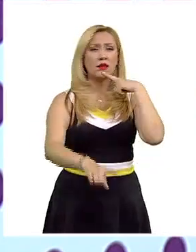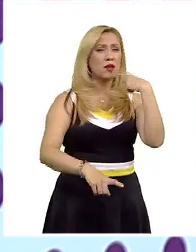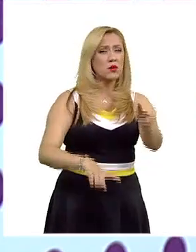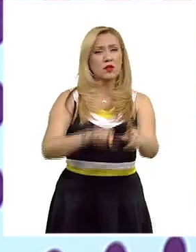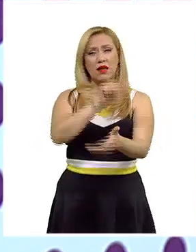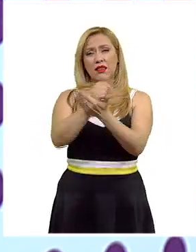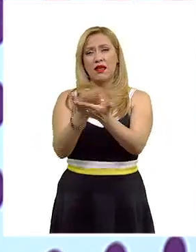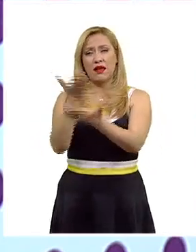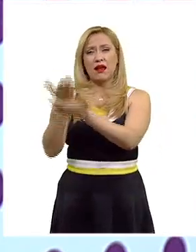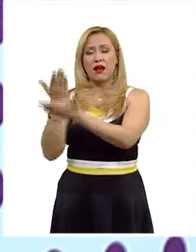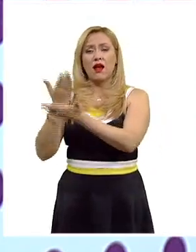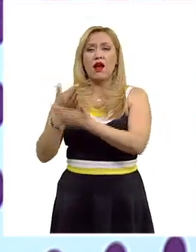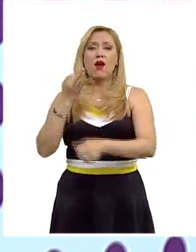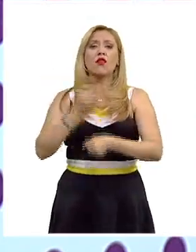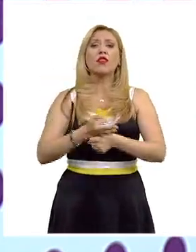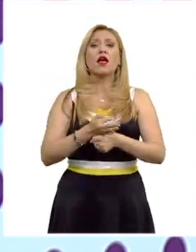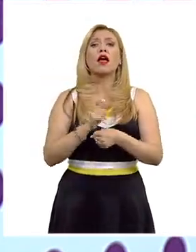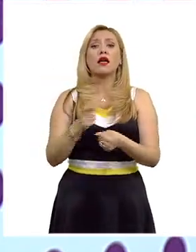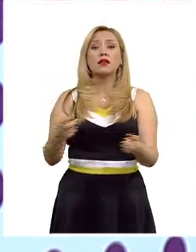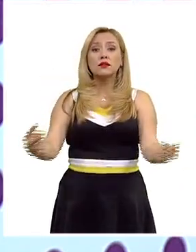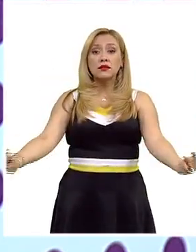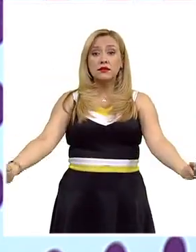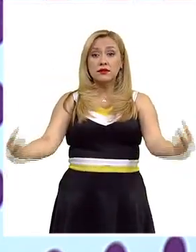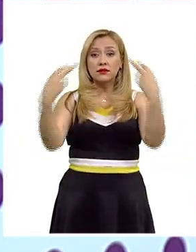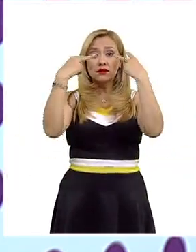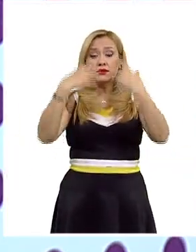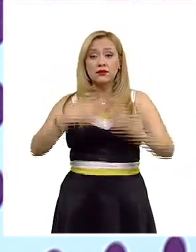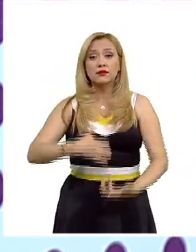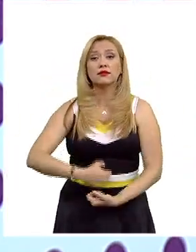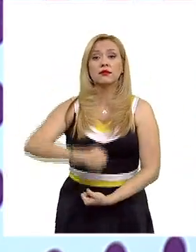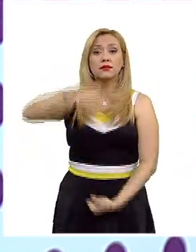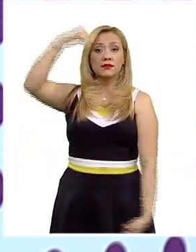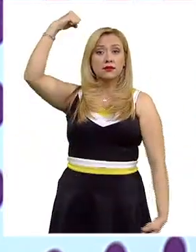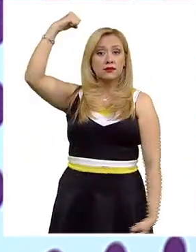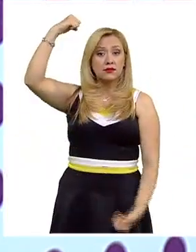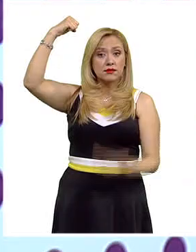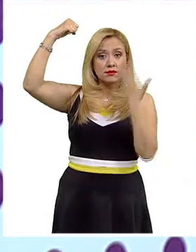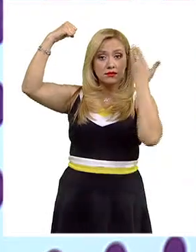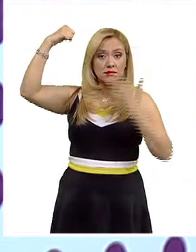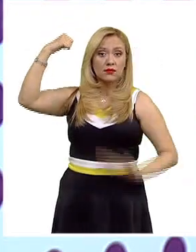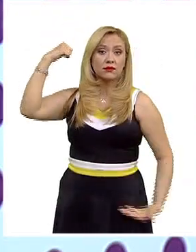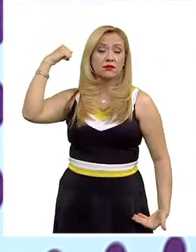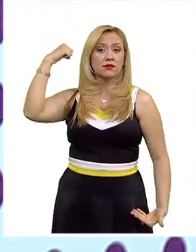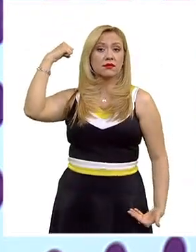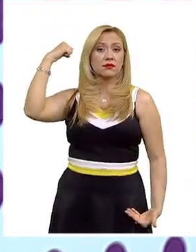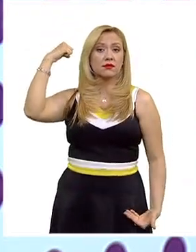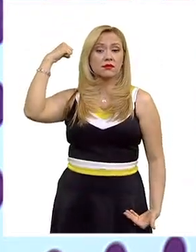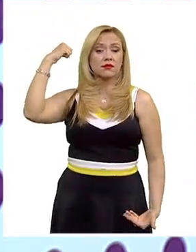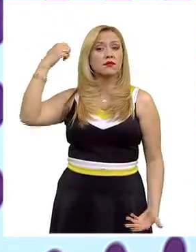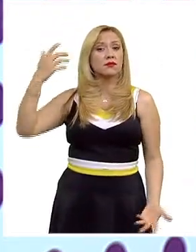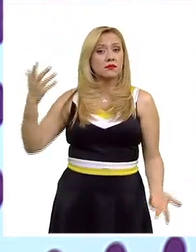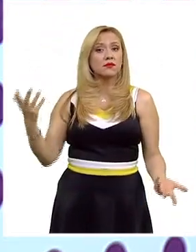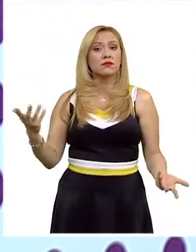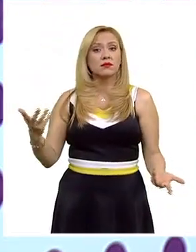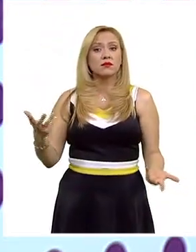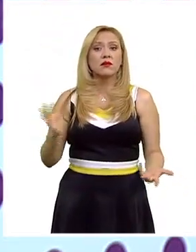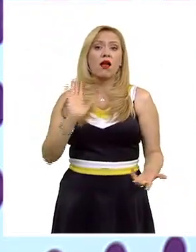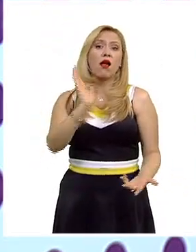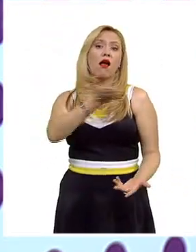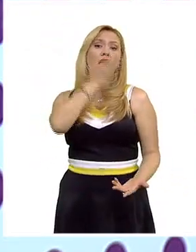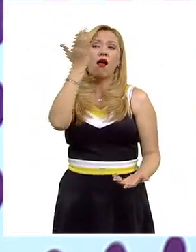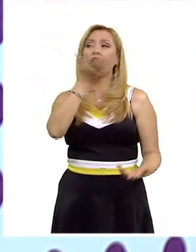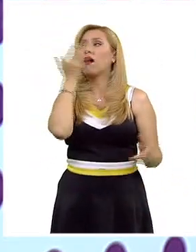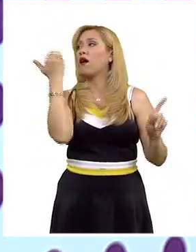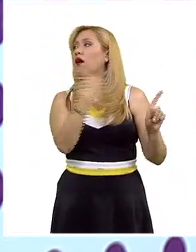nos están colocando visibilizando una serie de situaciones y de relaciones que hemos naturalizado.